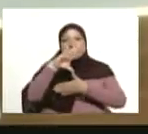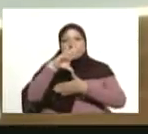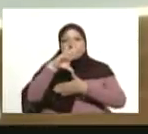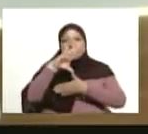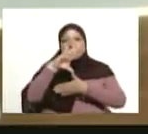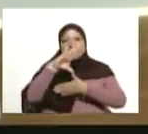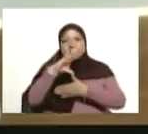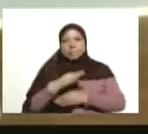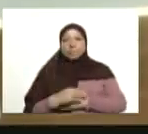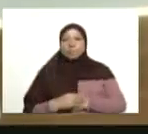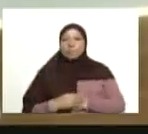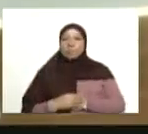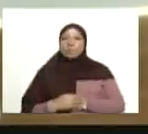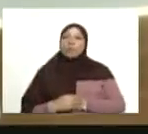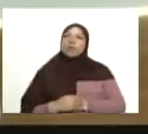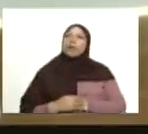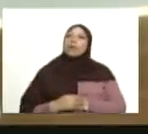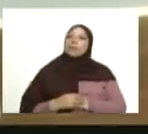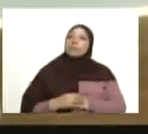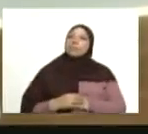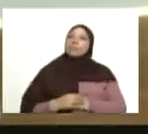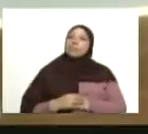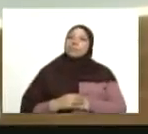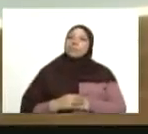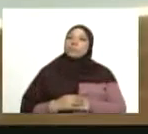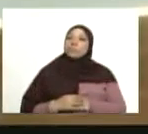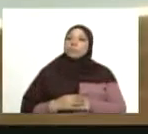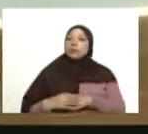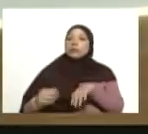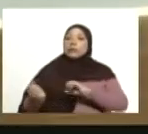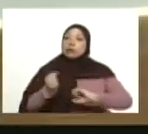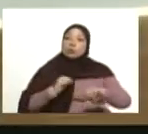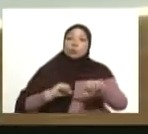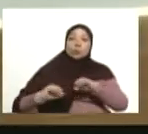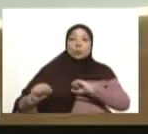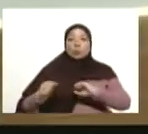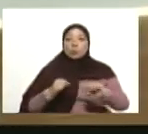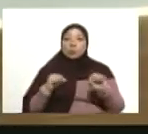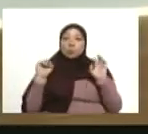Primera. Pero es impresionante. Te digo que la movilización que más